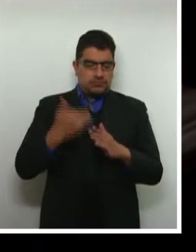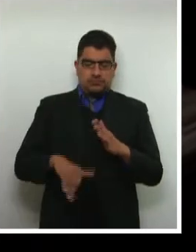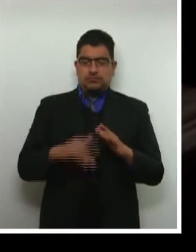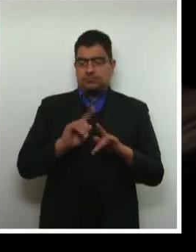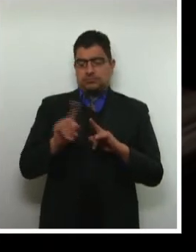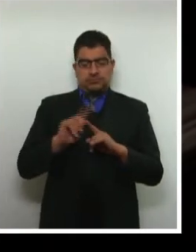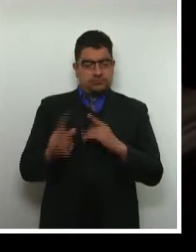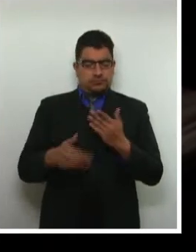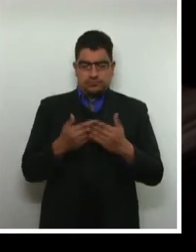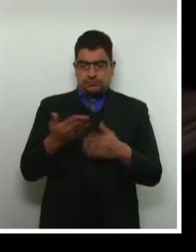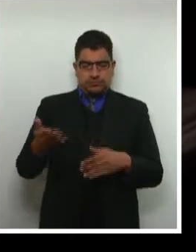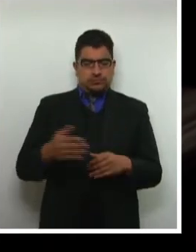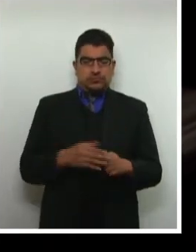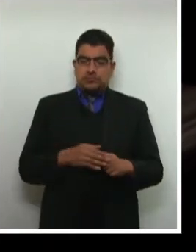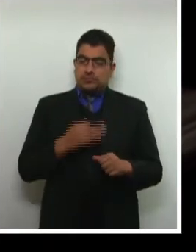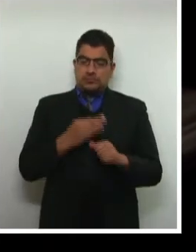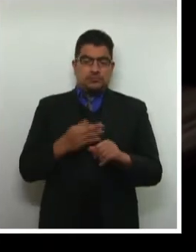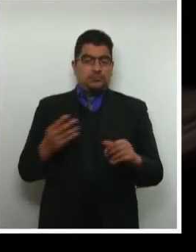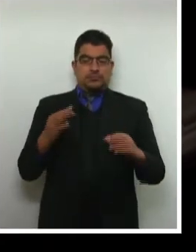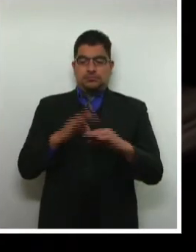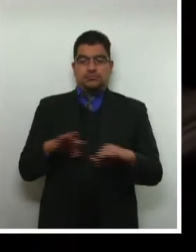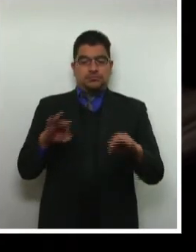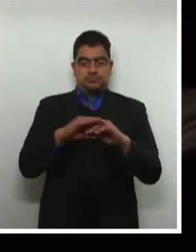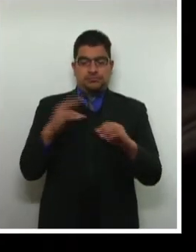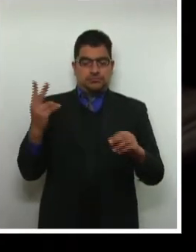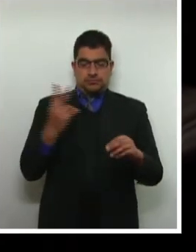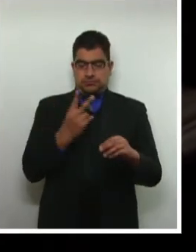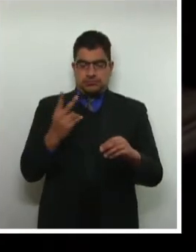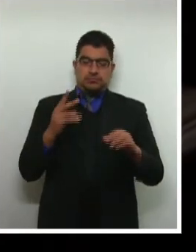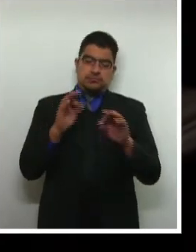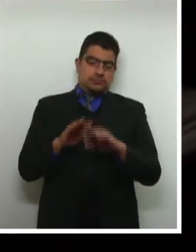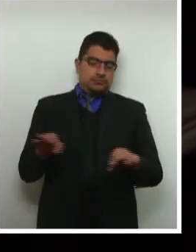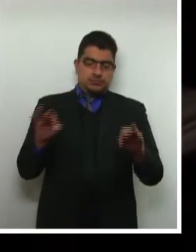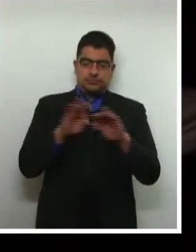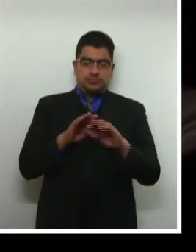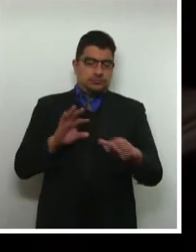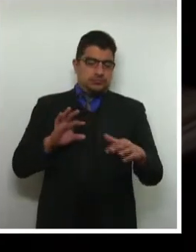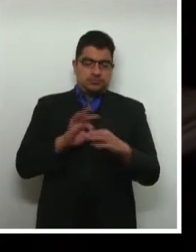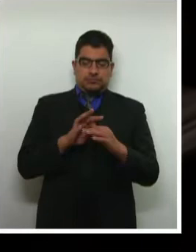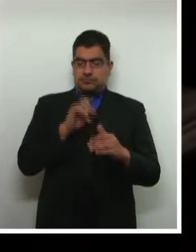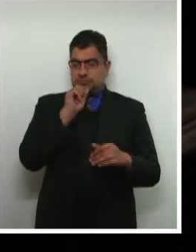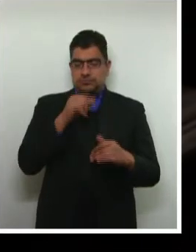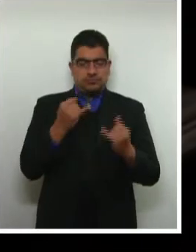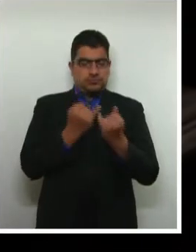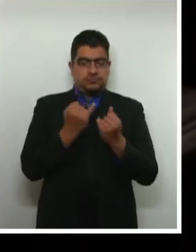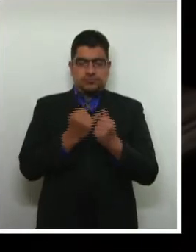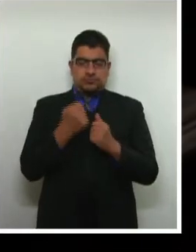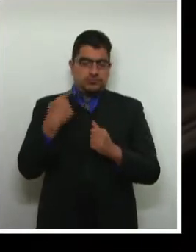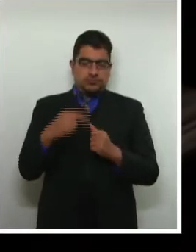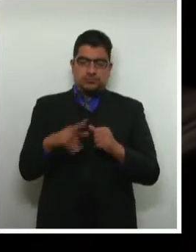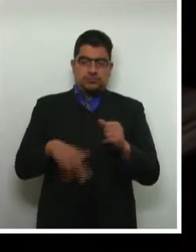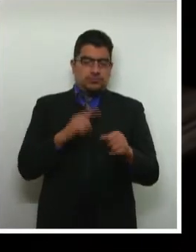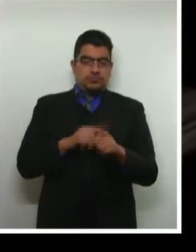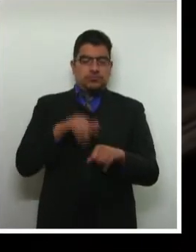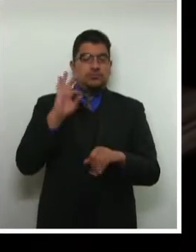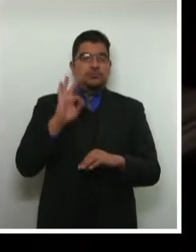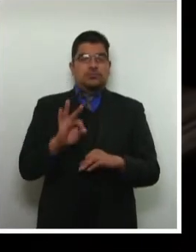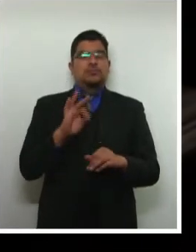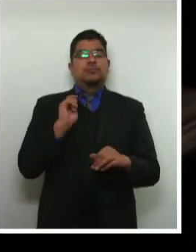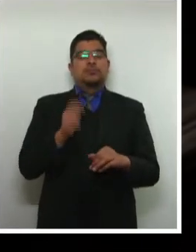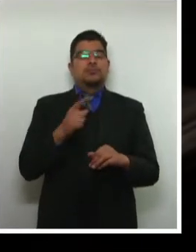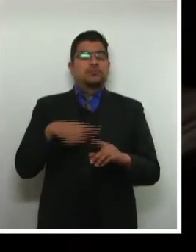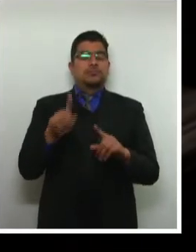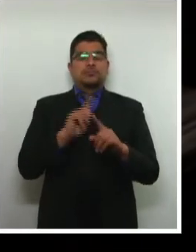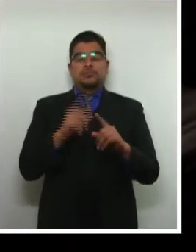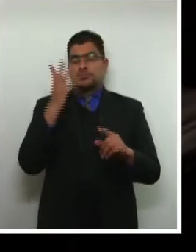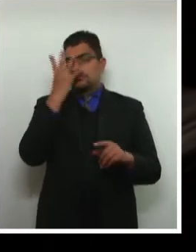dos cosas son tan importantes y van de la mano porque parte del patrimonio natural implica justamente